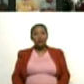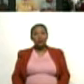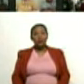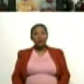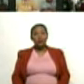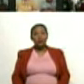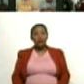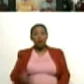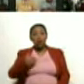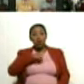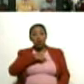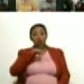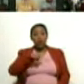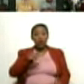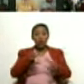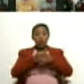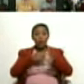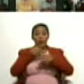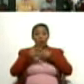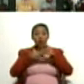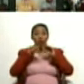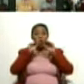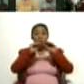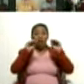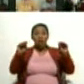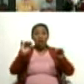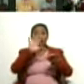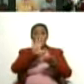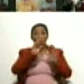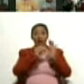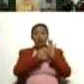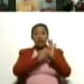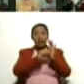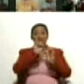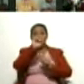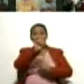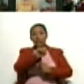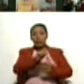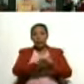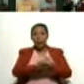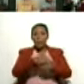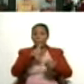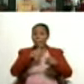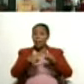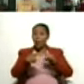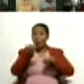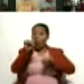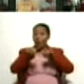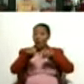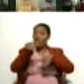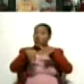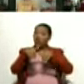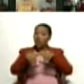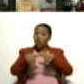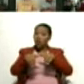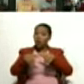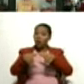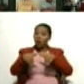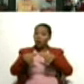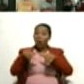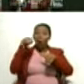Nosotros desde el Partido Socialista Unido de Venezuela llamamos a votar 5 veces, sí, pero a votar además con